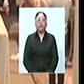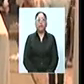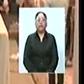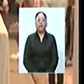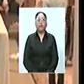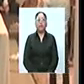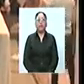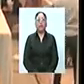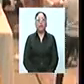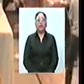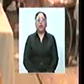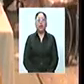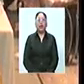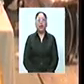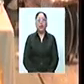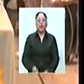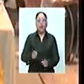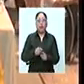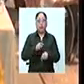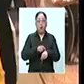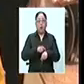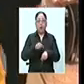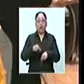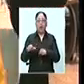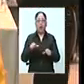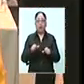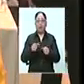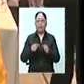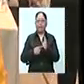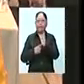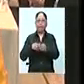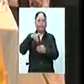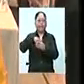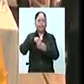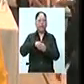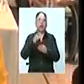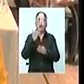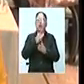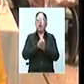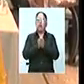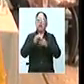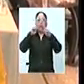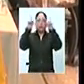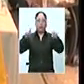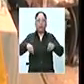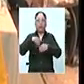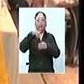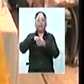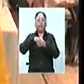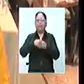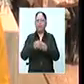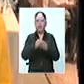Muchas gracias y justamente a esta hora se está cumpliendo con otra actividad del calendario electoral que es el sorteo en la papeleta de sufragio de cada una de las